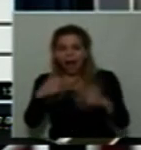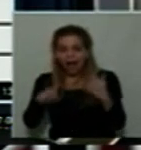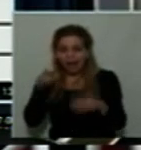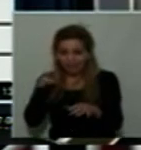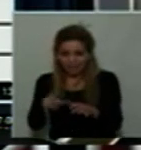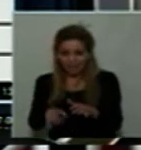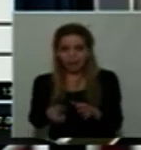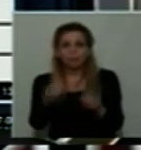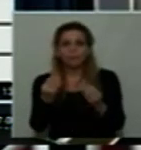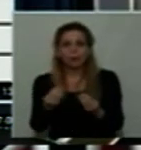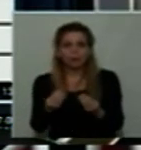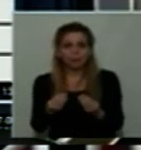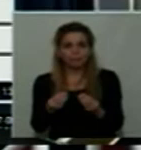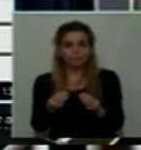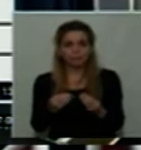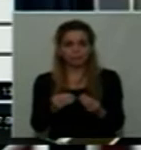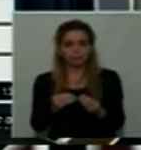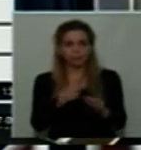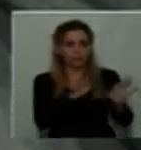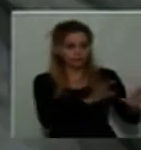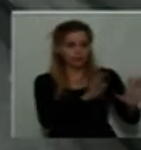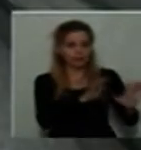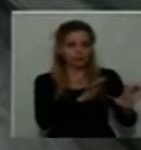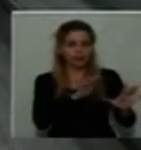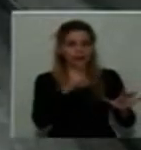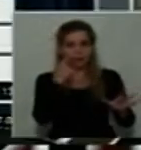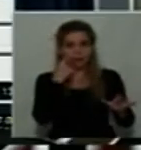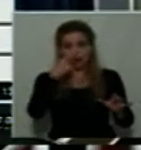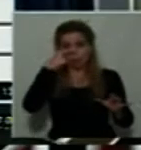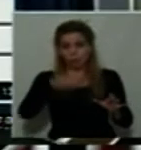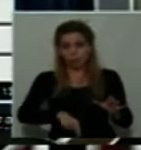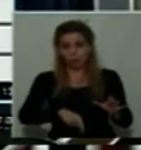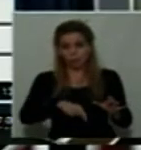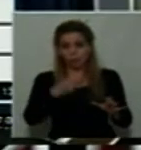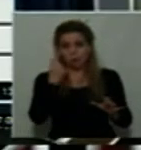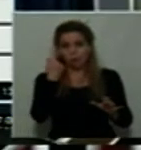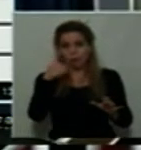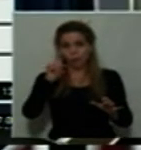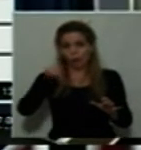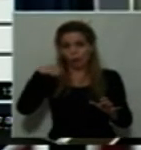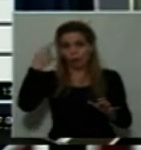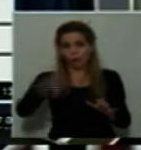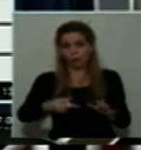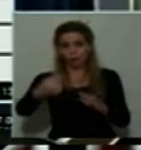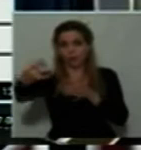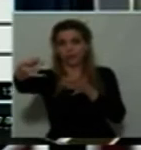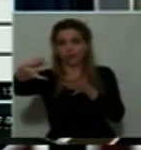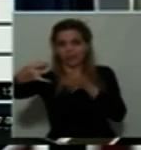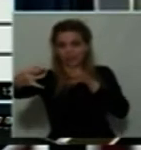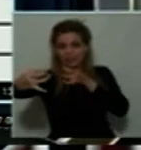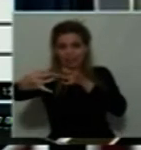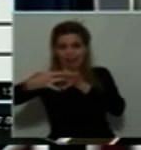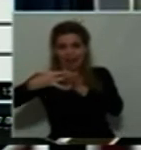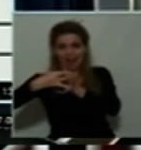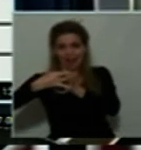acelera mucho. Pero vos que tenés, mirá el gráfico bien. Mirá el final. Lo vi. Mirá el final. No, pero antes miré. No, antes estaban, pero miremos las dos cosas. Bueno. Mire, seamos justos.